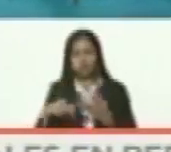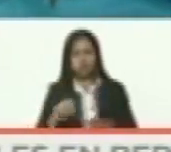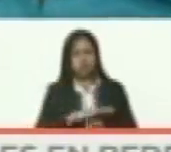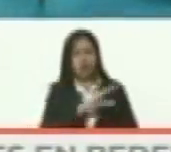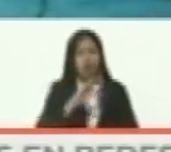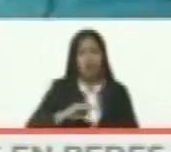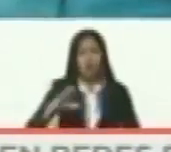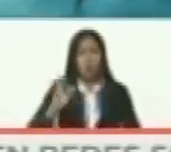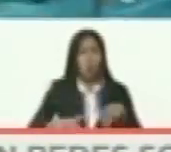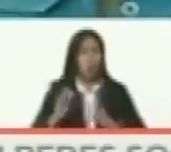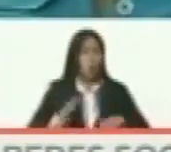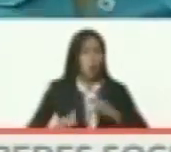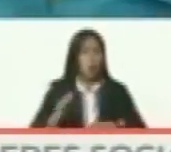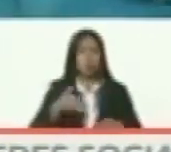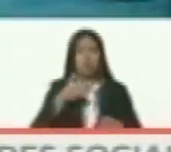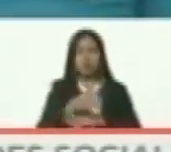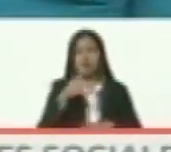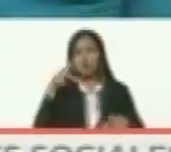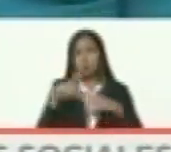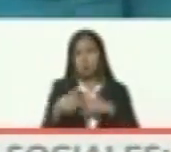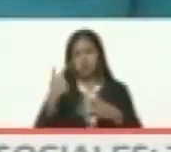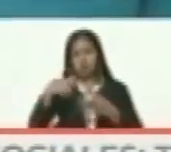La Sabana, Chupa, Naiguatá,